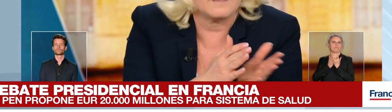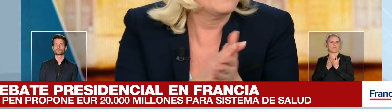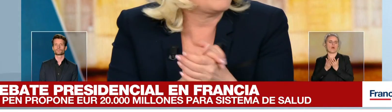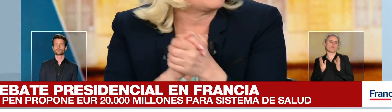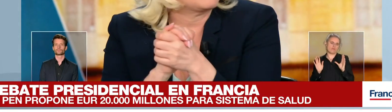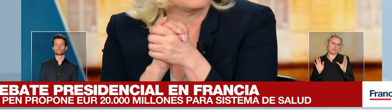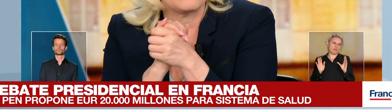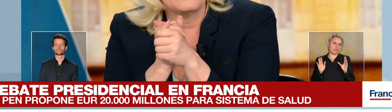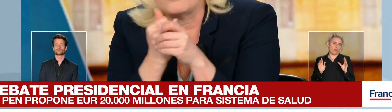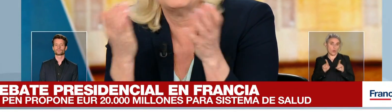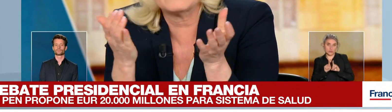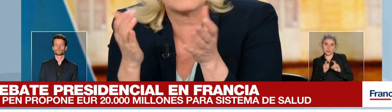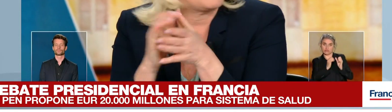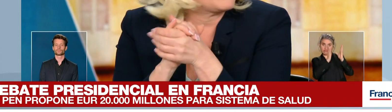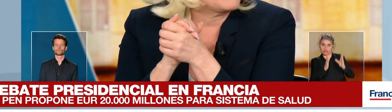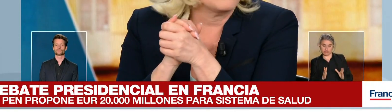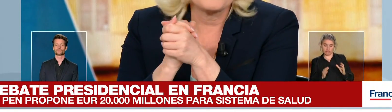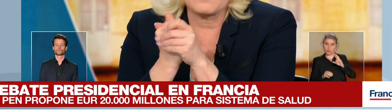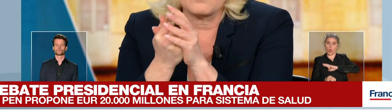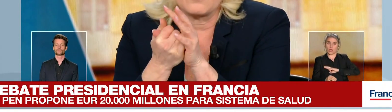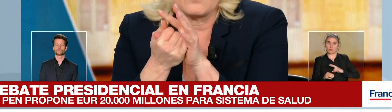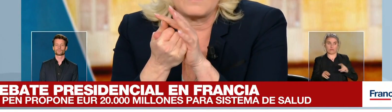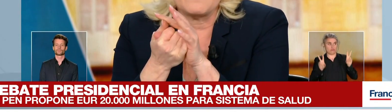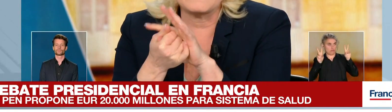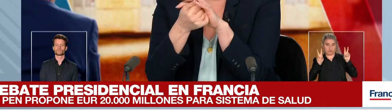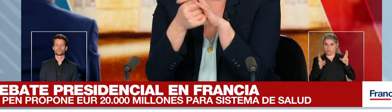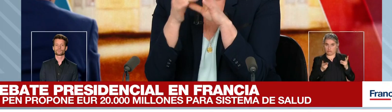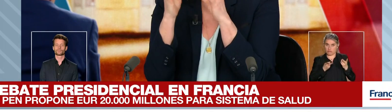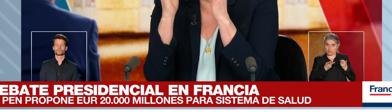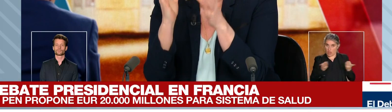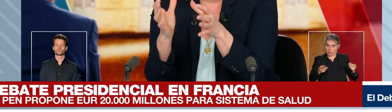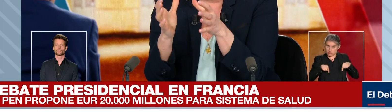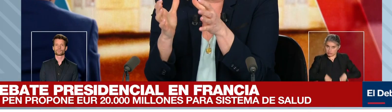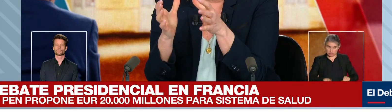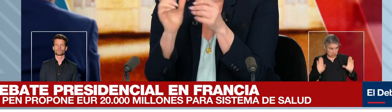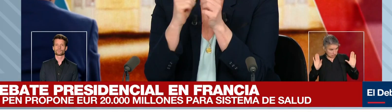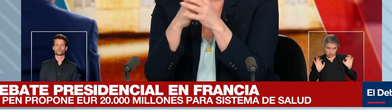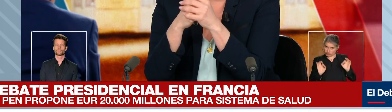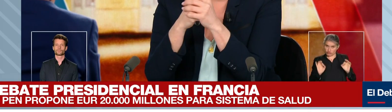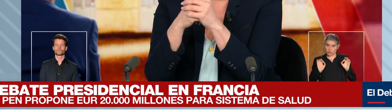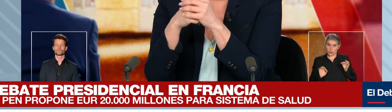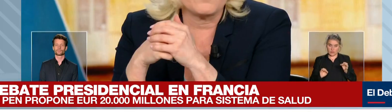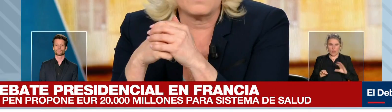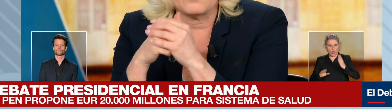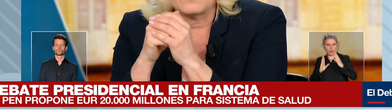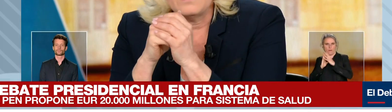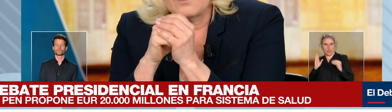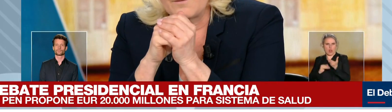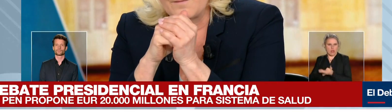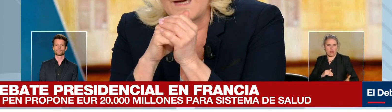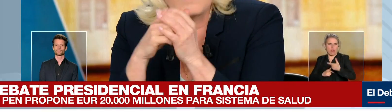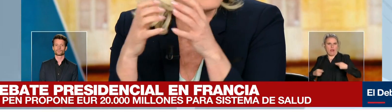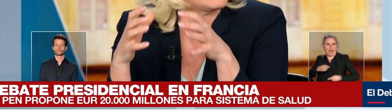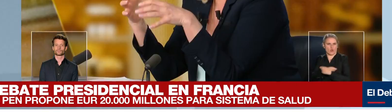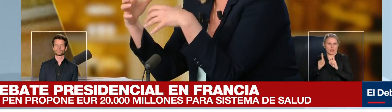adaptado frente a los hogares geriátricos que son estatales, esto es público. Hay